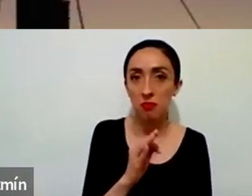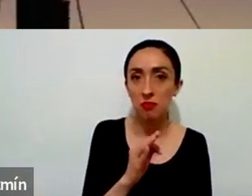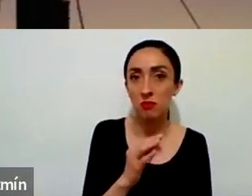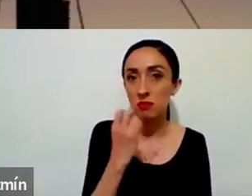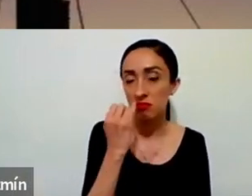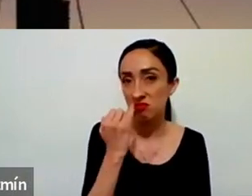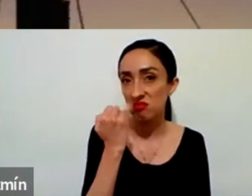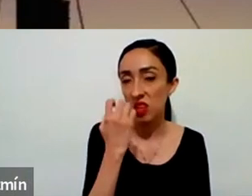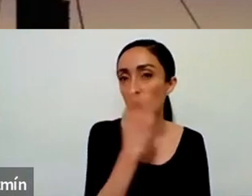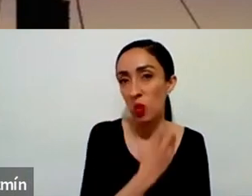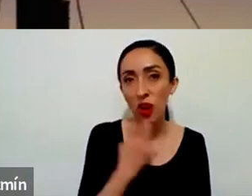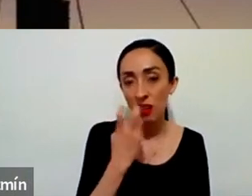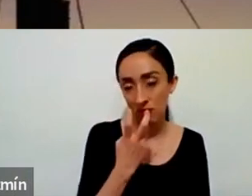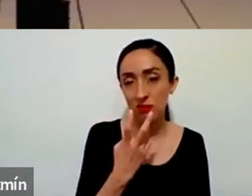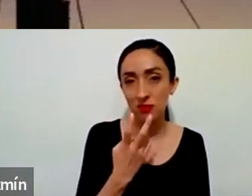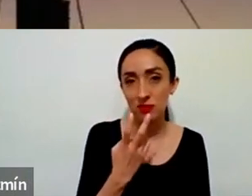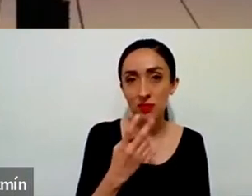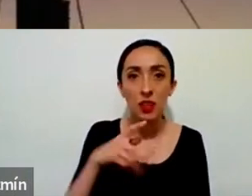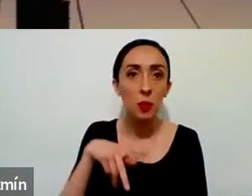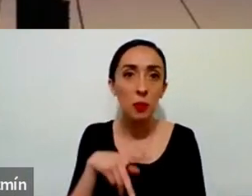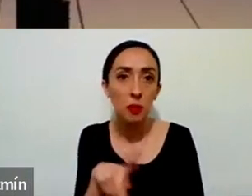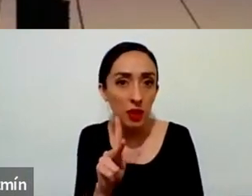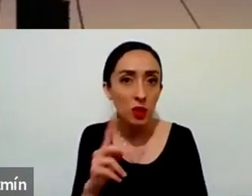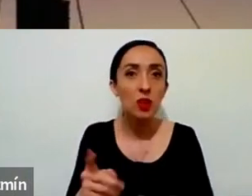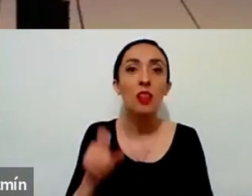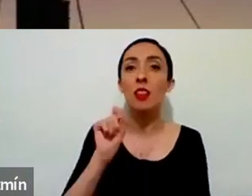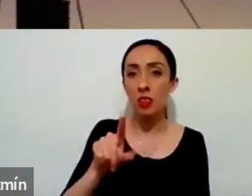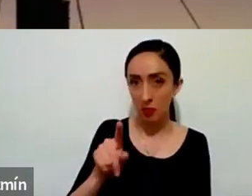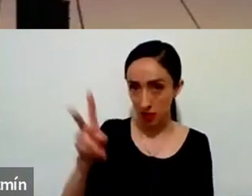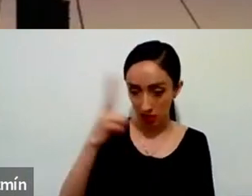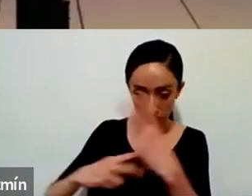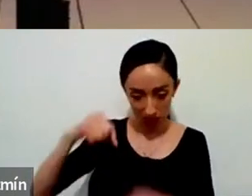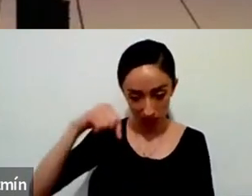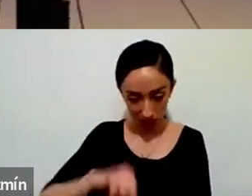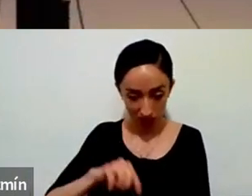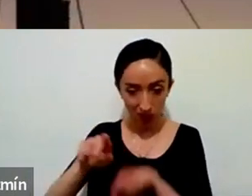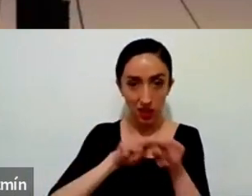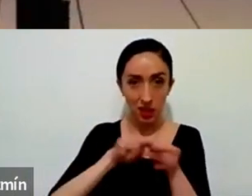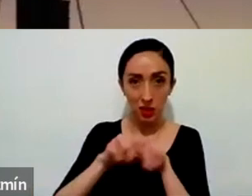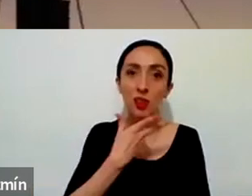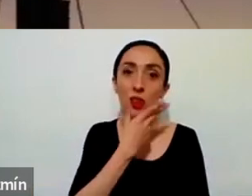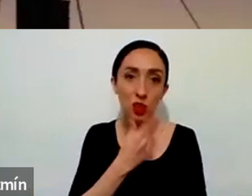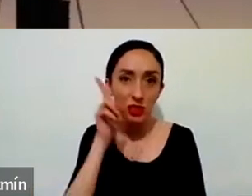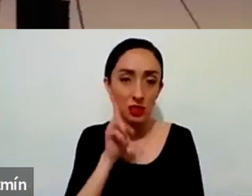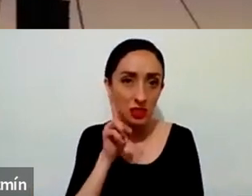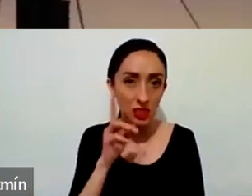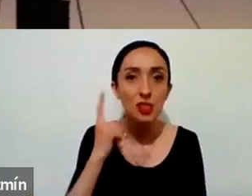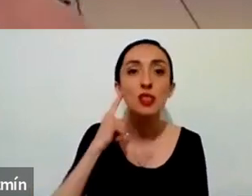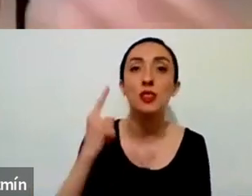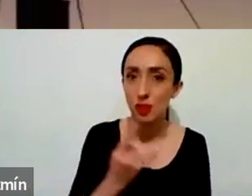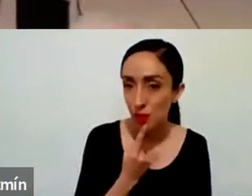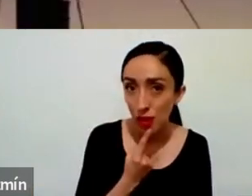tenemos hermanos y hermanas que no pueden escuchar las palabras, mas sin embargo